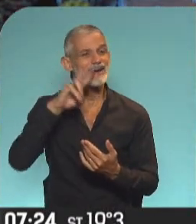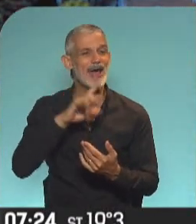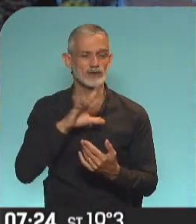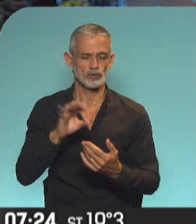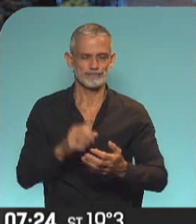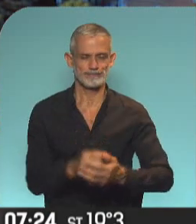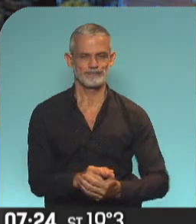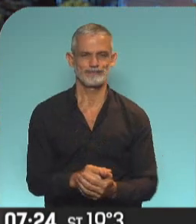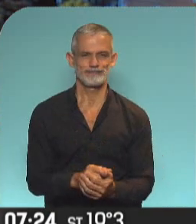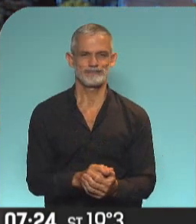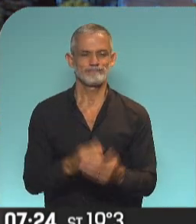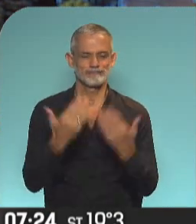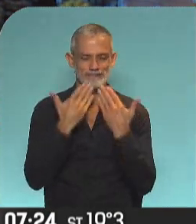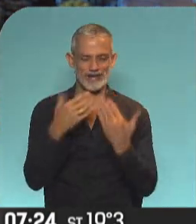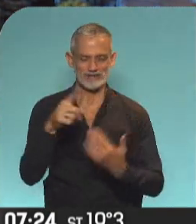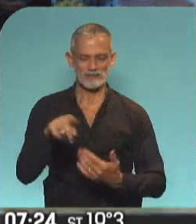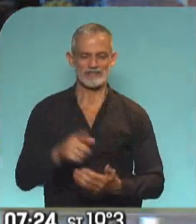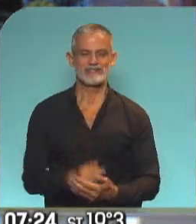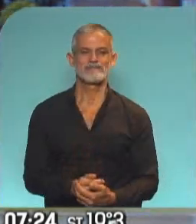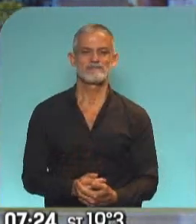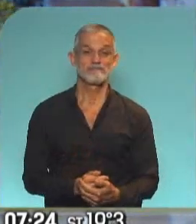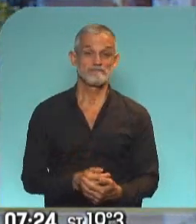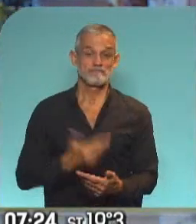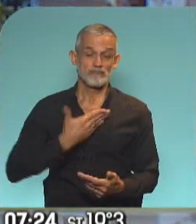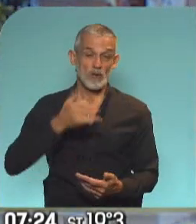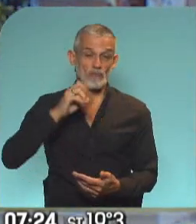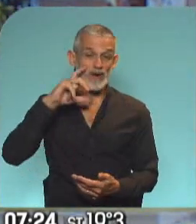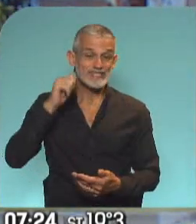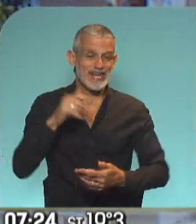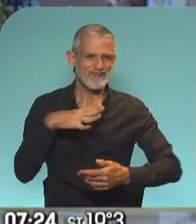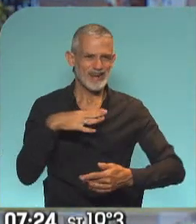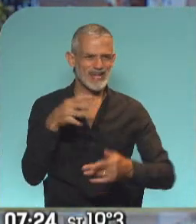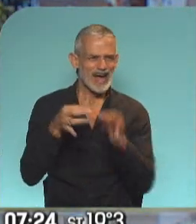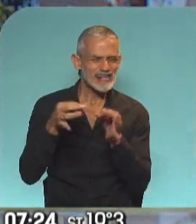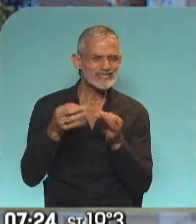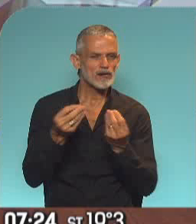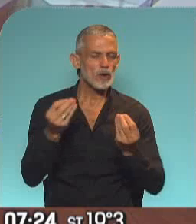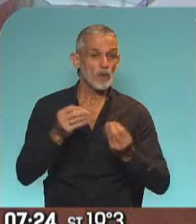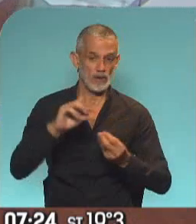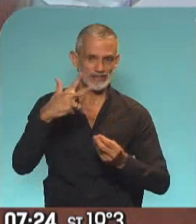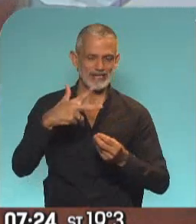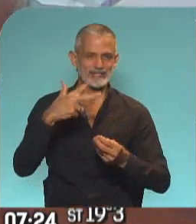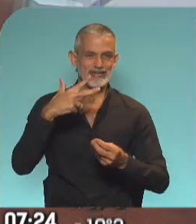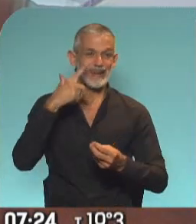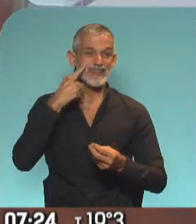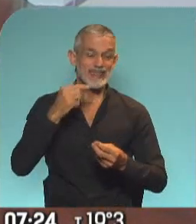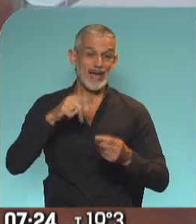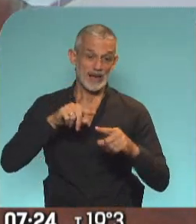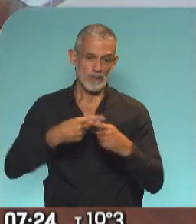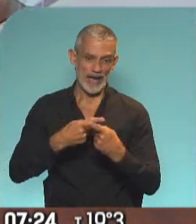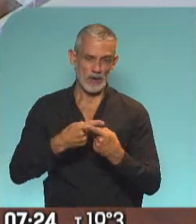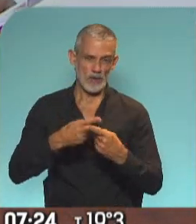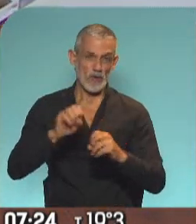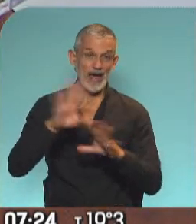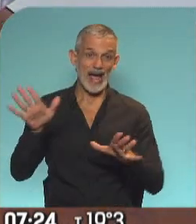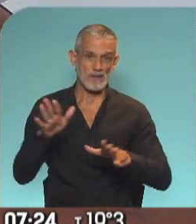pública. Hasta luego. Hasta luego. Bueno, Flor, queda analizar, ¿no?, y hacer un balance de este tercer y último día del paro del campo. Claro, tercer